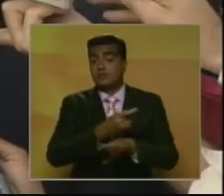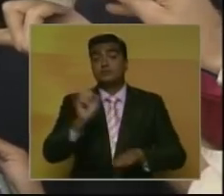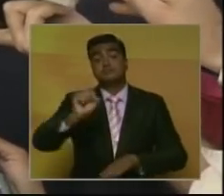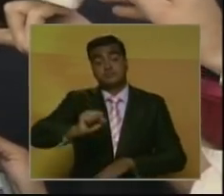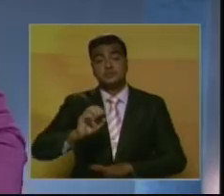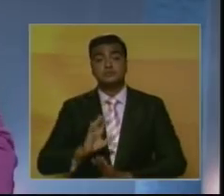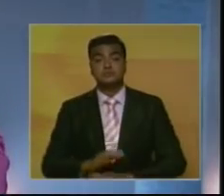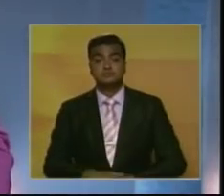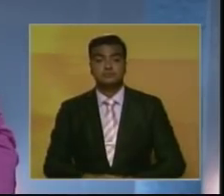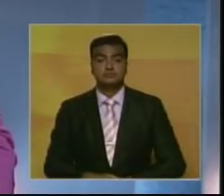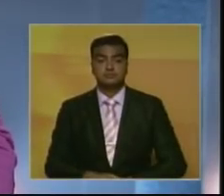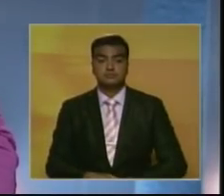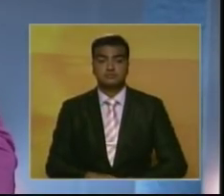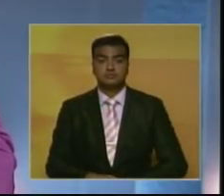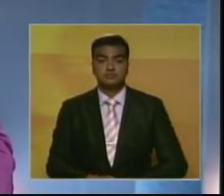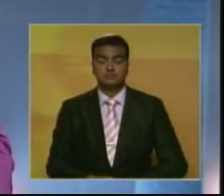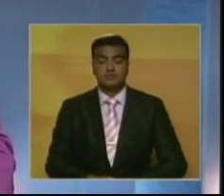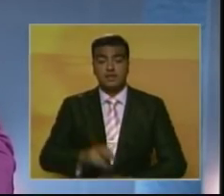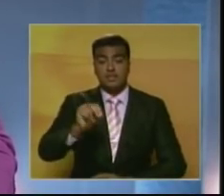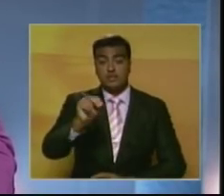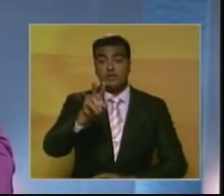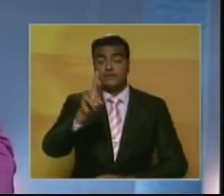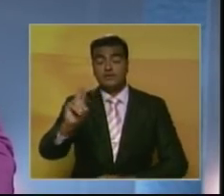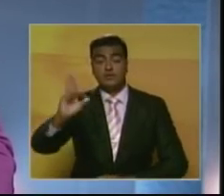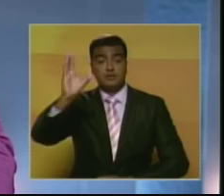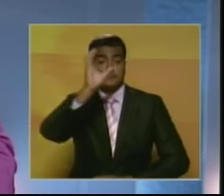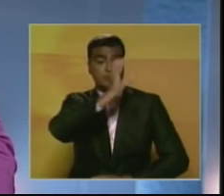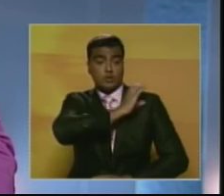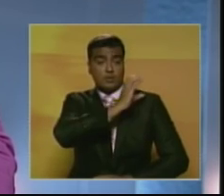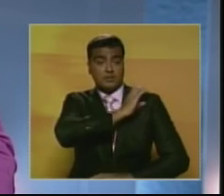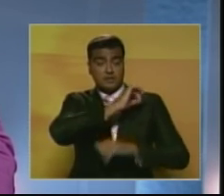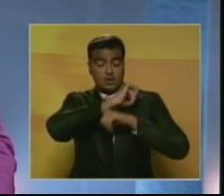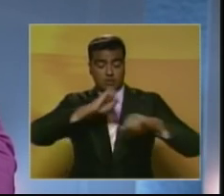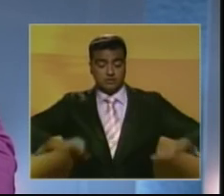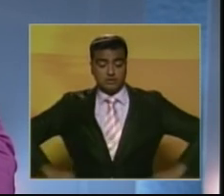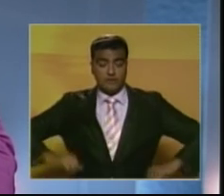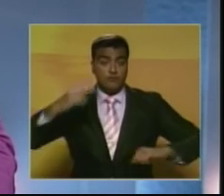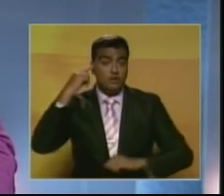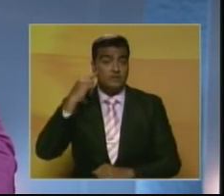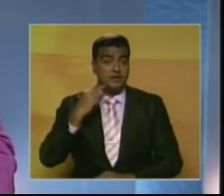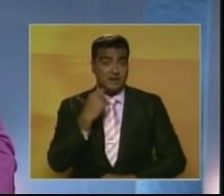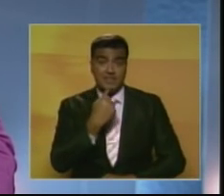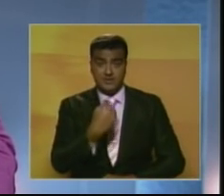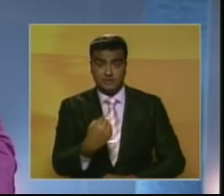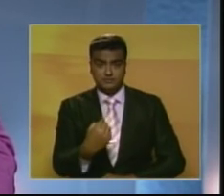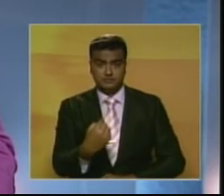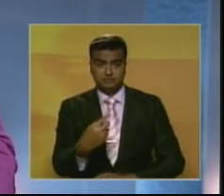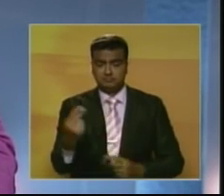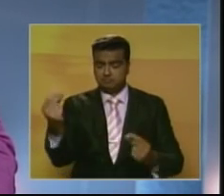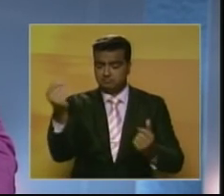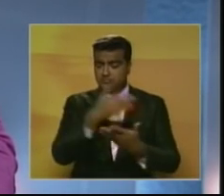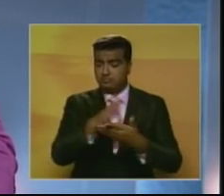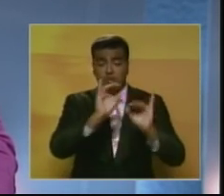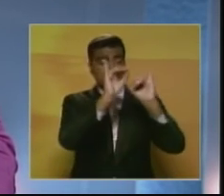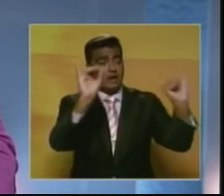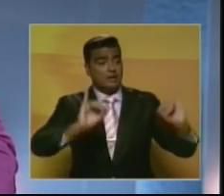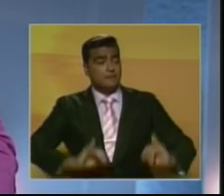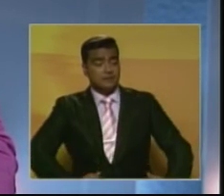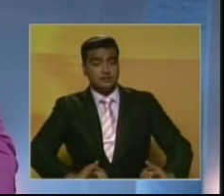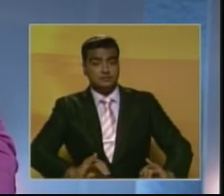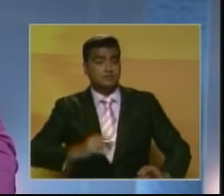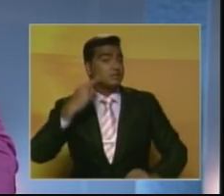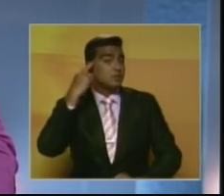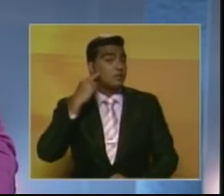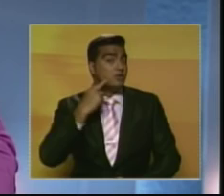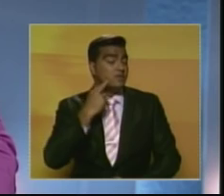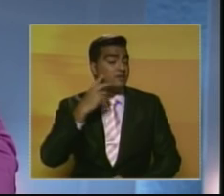tiene. Néstor Reverol, comandante general de la Guardia Nacional Bolivariana, aseguró que el retiro de las imágenes del libertador Simón Bolívar,